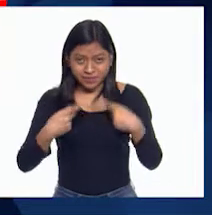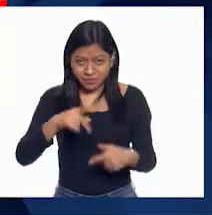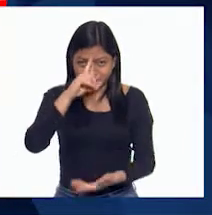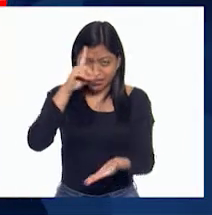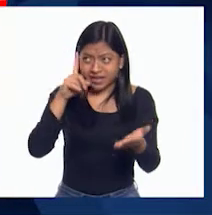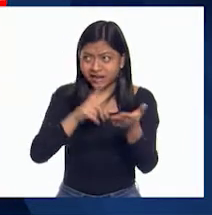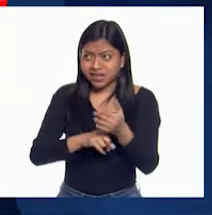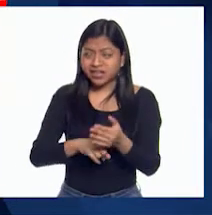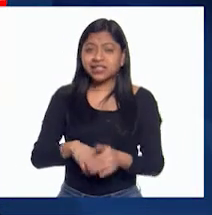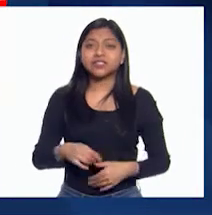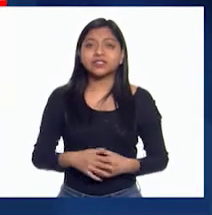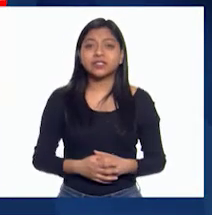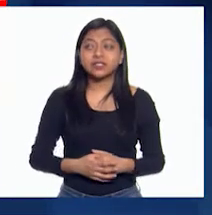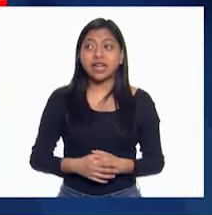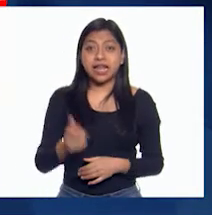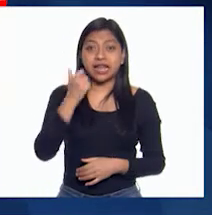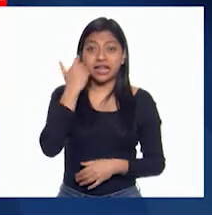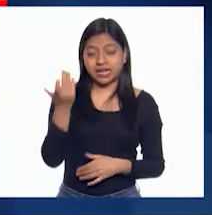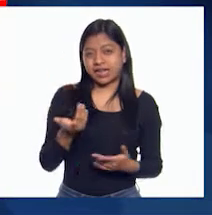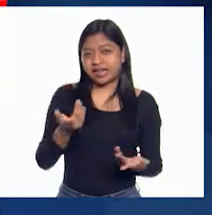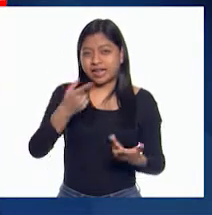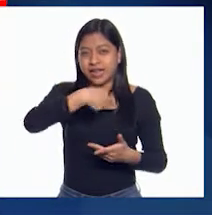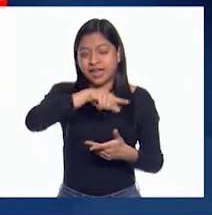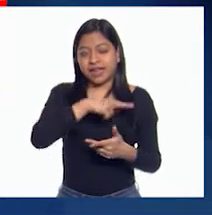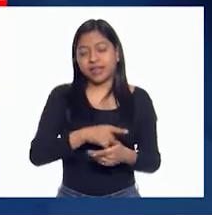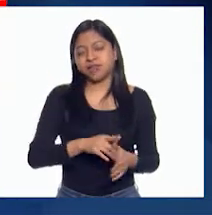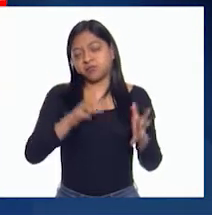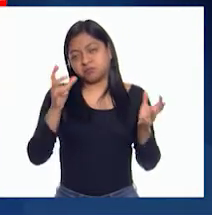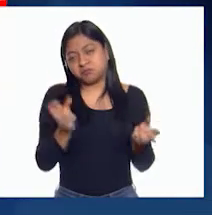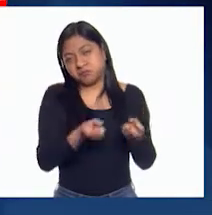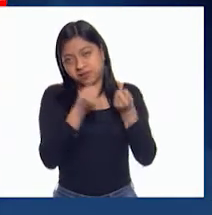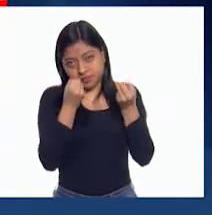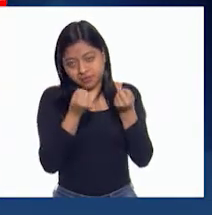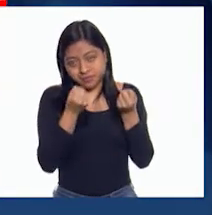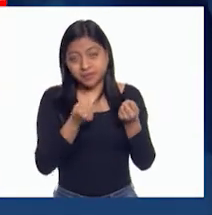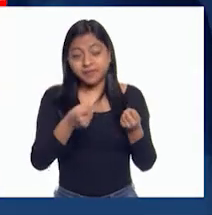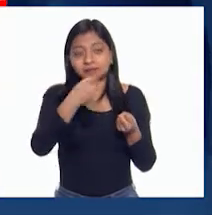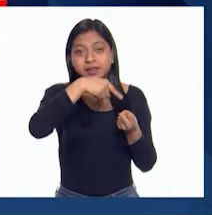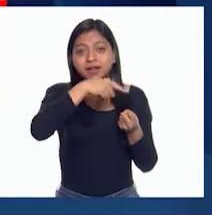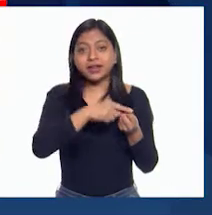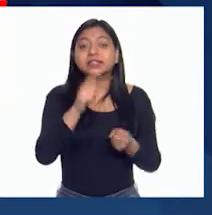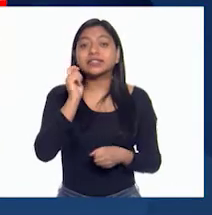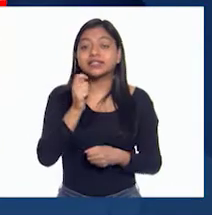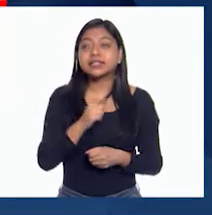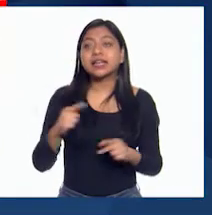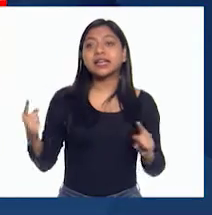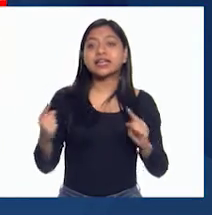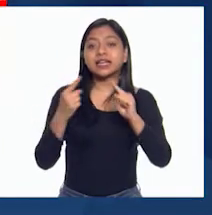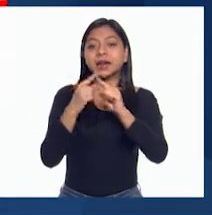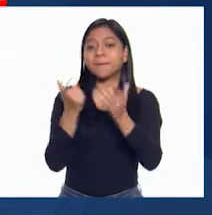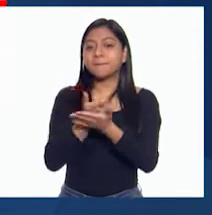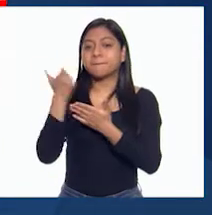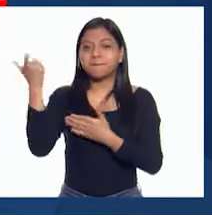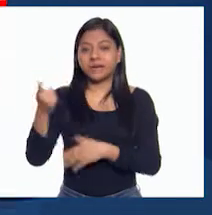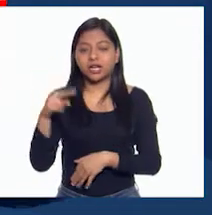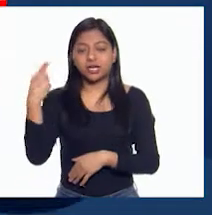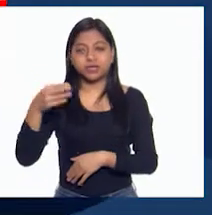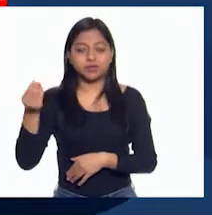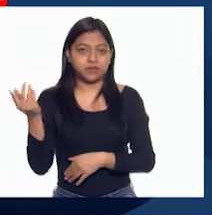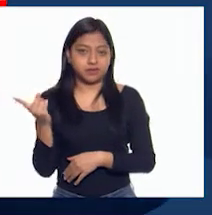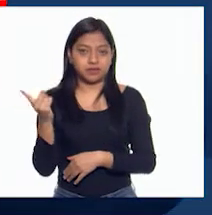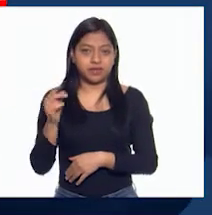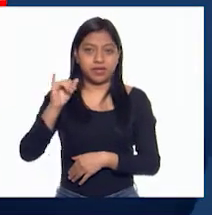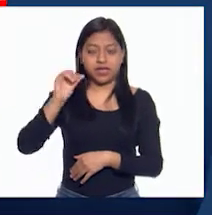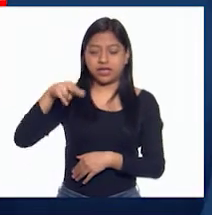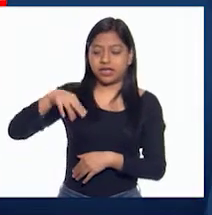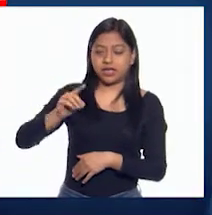para garantizar el perdón de sus pecados y la salvación de su alma, le pagaba a la iglesia algo llamado